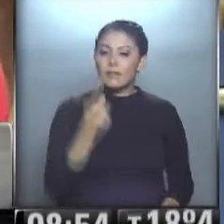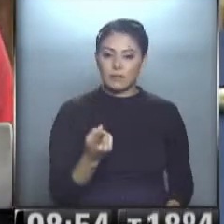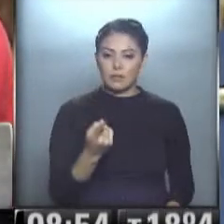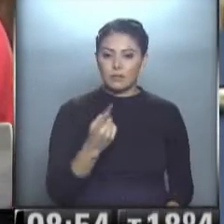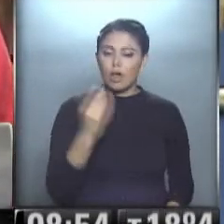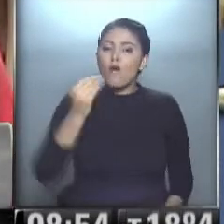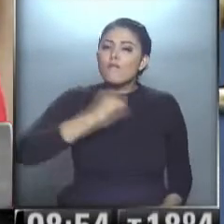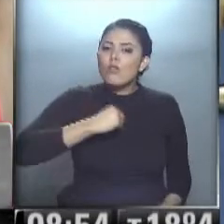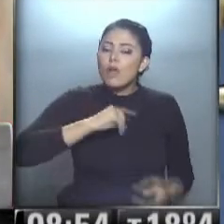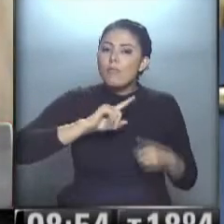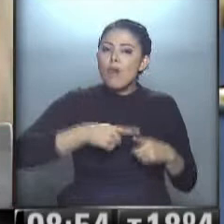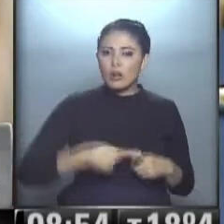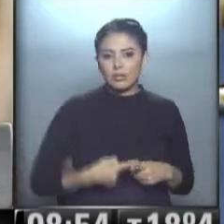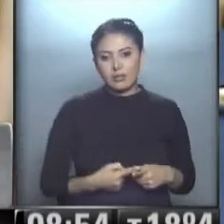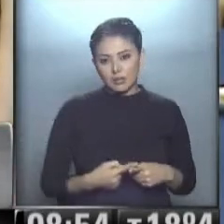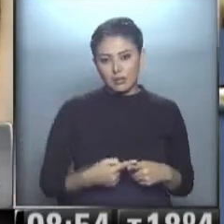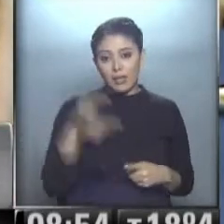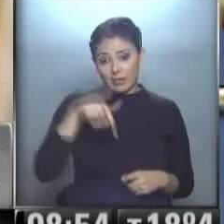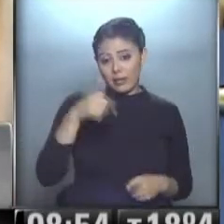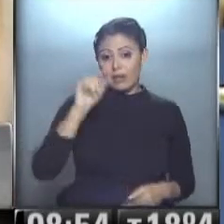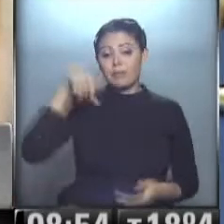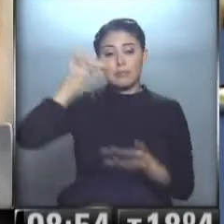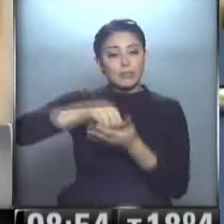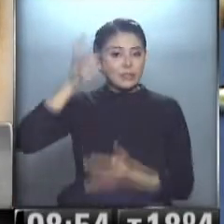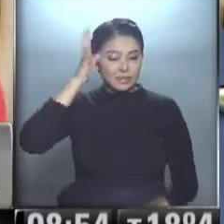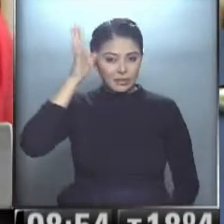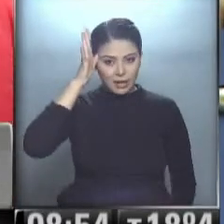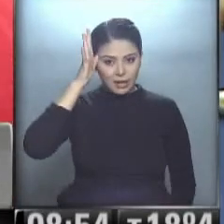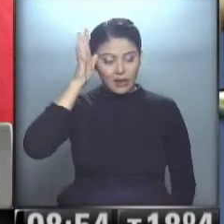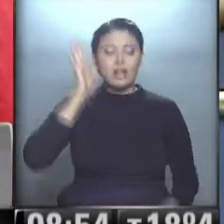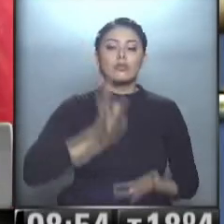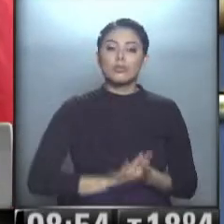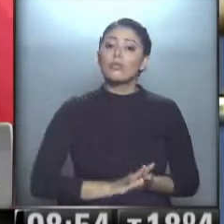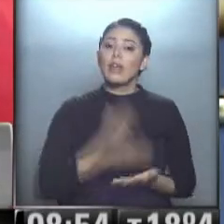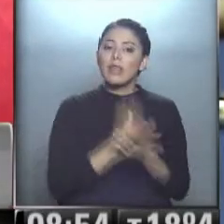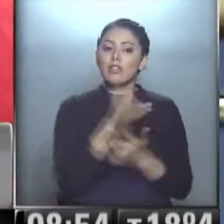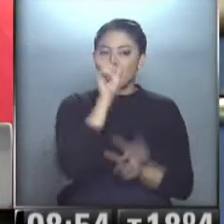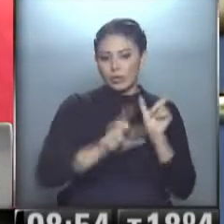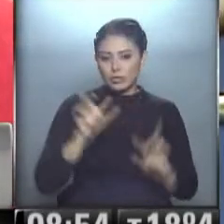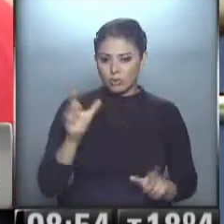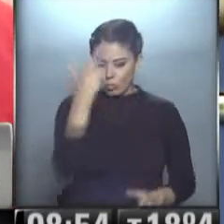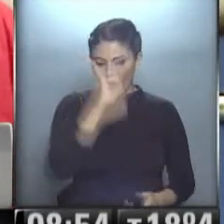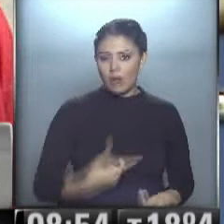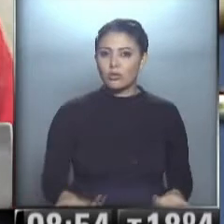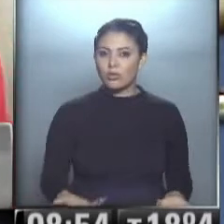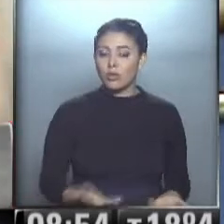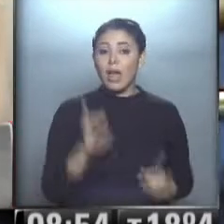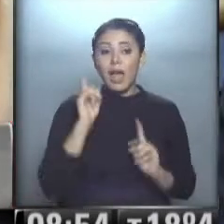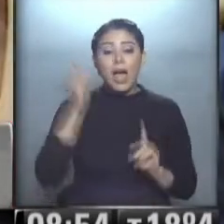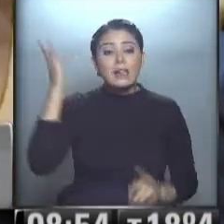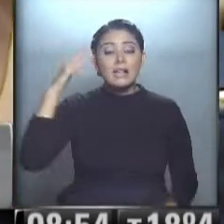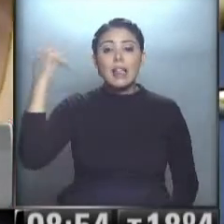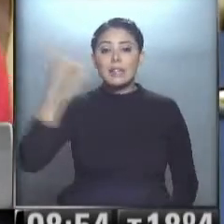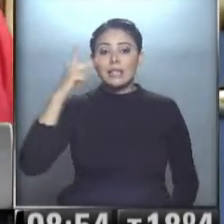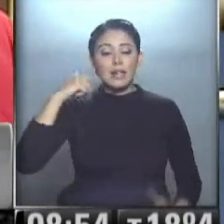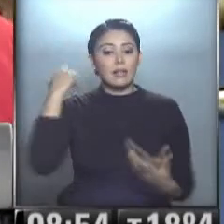gran voluntad política que tiene este país hermano de Italia con respecto a los derechos humanos, ¿no? Porque fue ayer la tercera